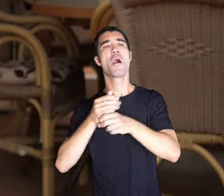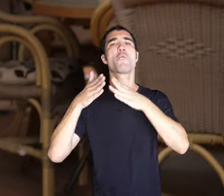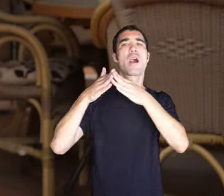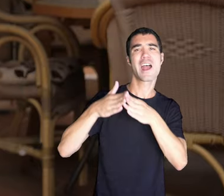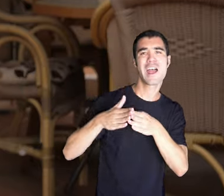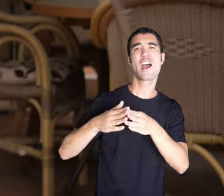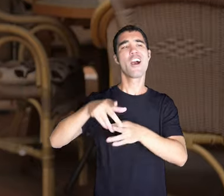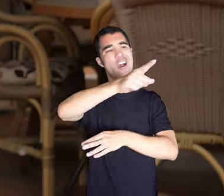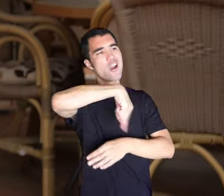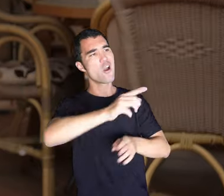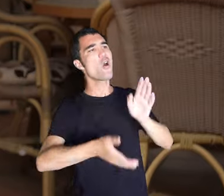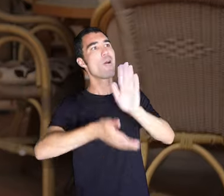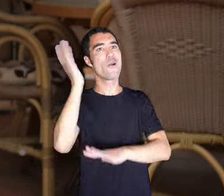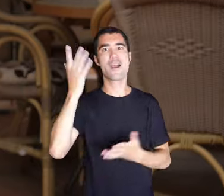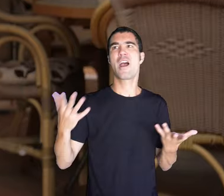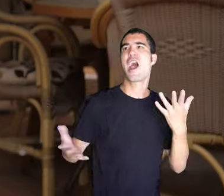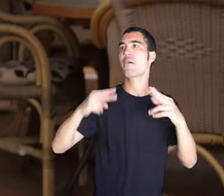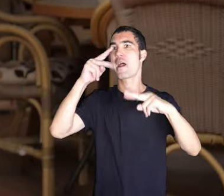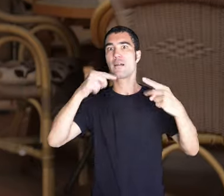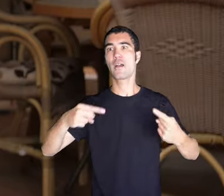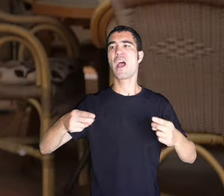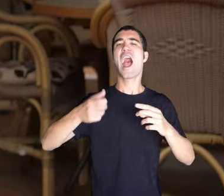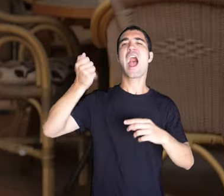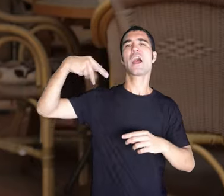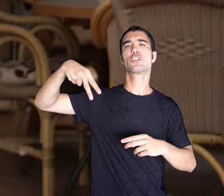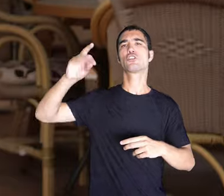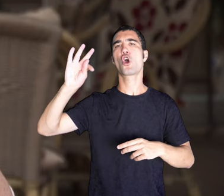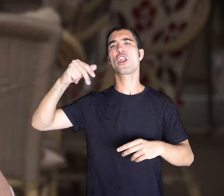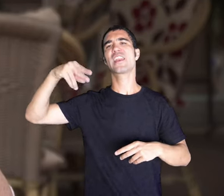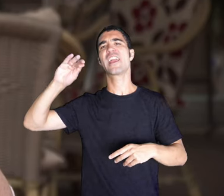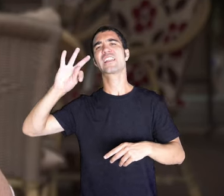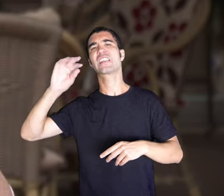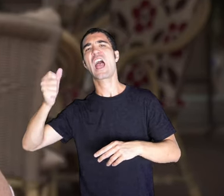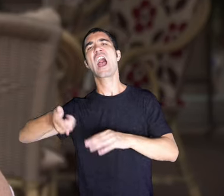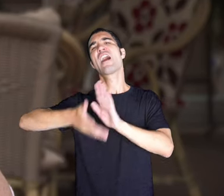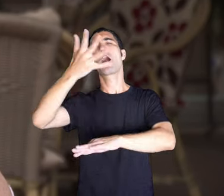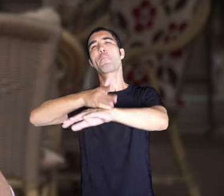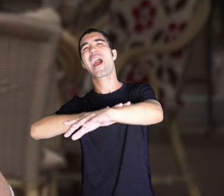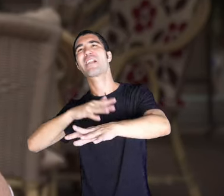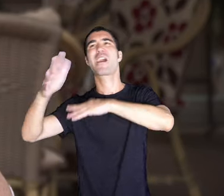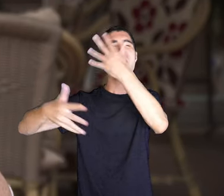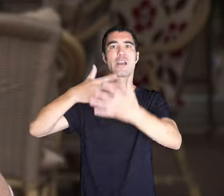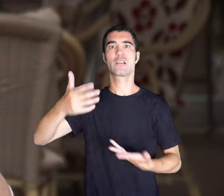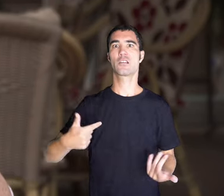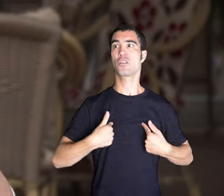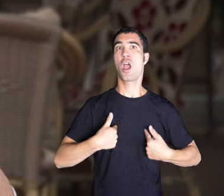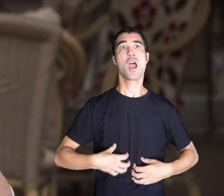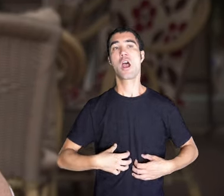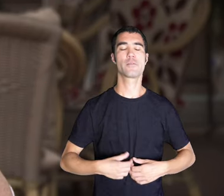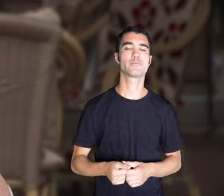llevaban, los otros se llevaban la joven Antonieta en Palma. Empecé en 71,